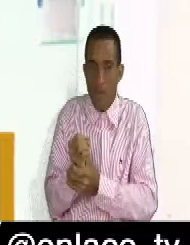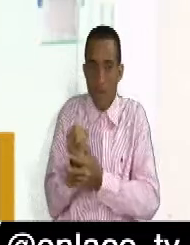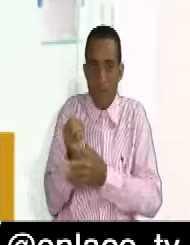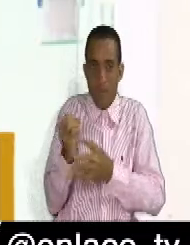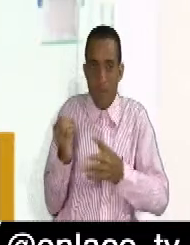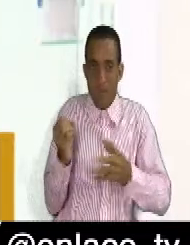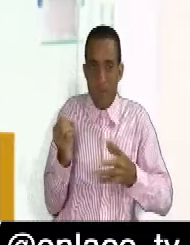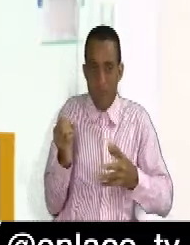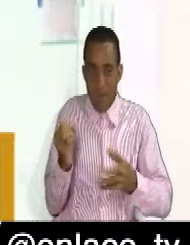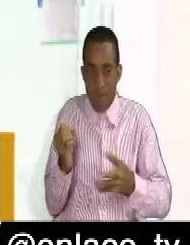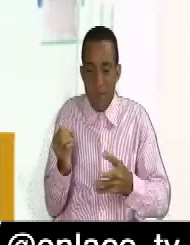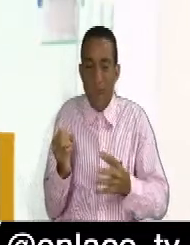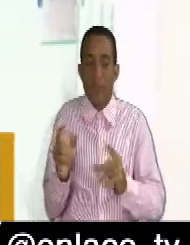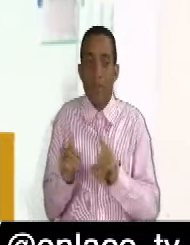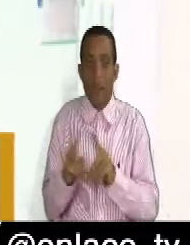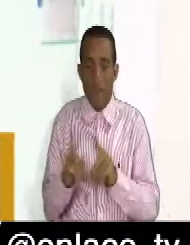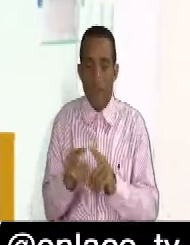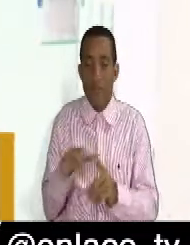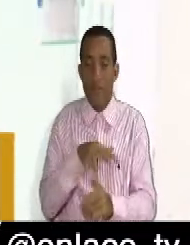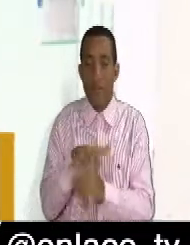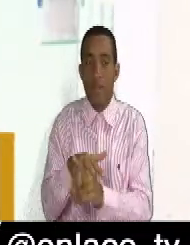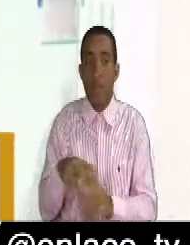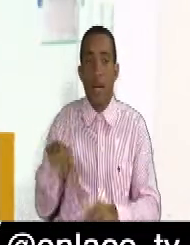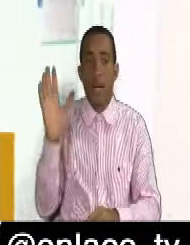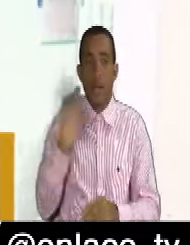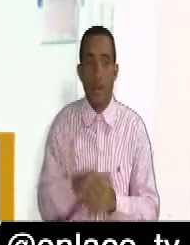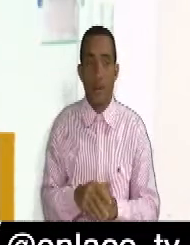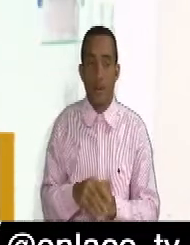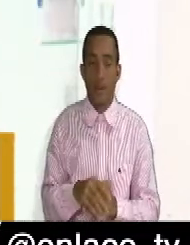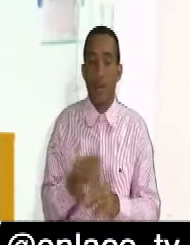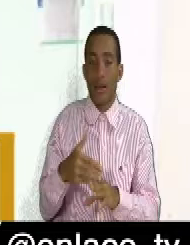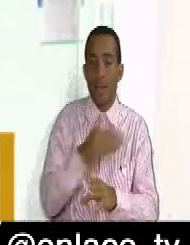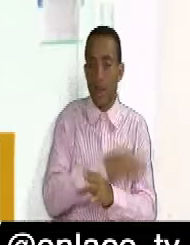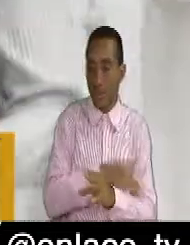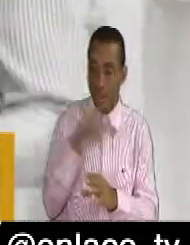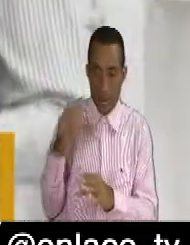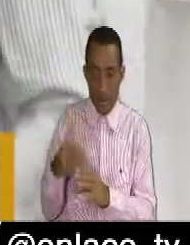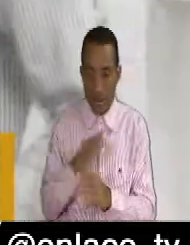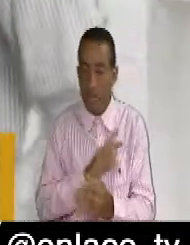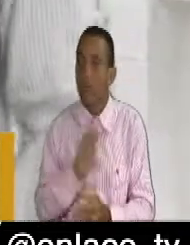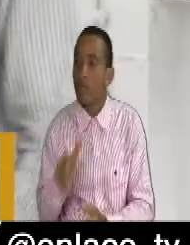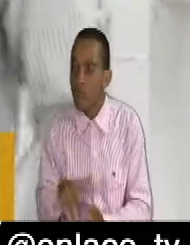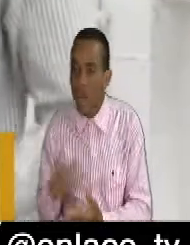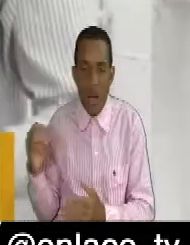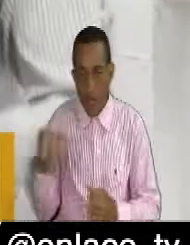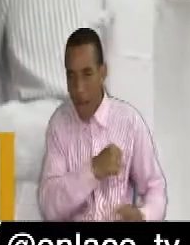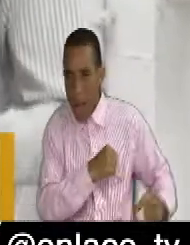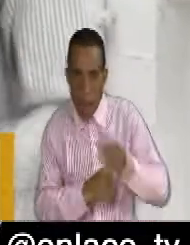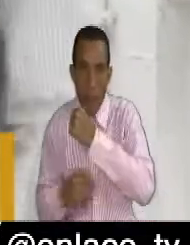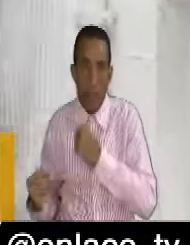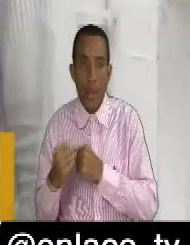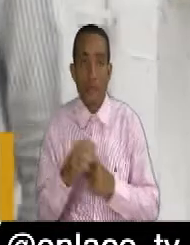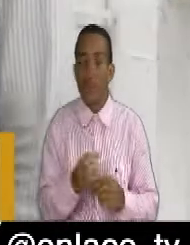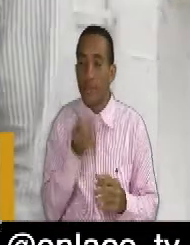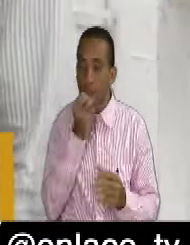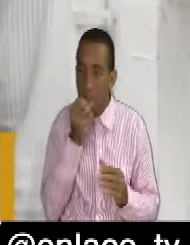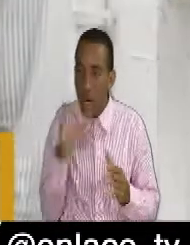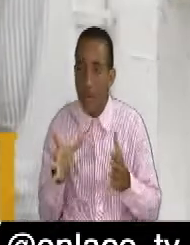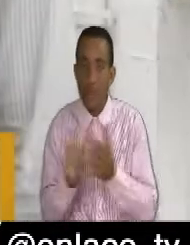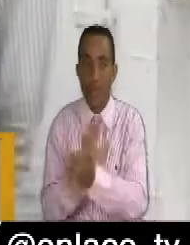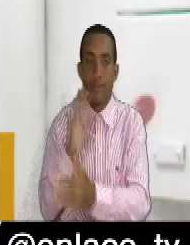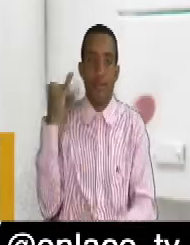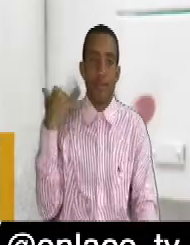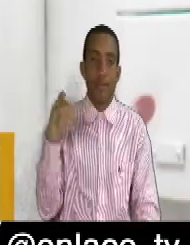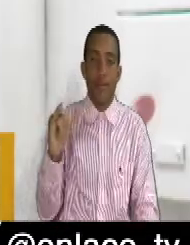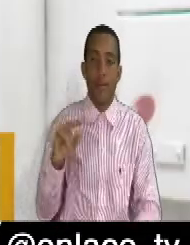brazos. Él es el más afectado de todo porque el güey, antes de yo llegar, a él ya lo habían golpeado allá en el lugar. Esta denuncia ya fue interpuesta por los afectados ante